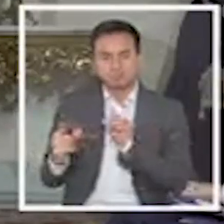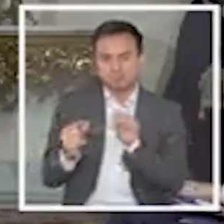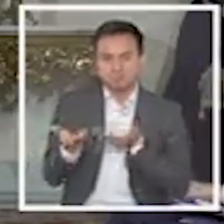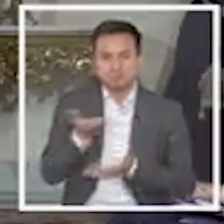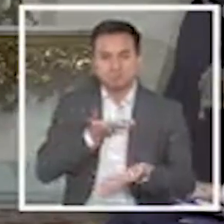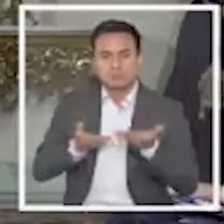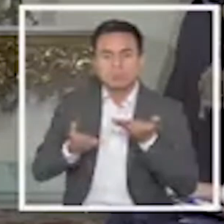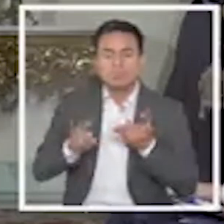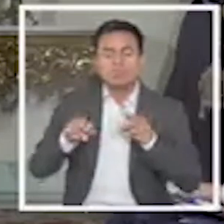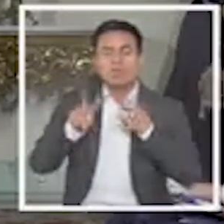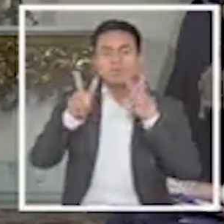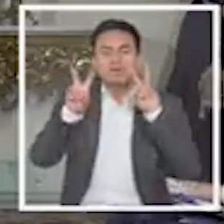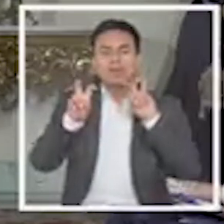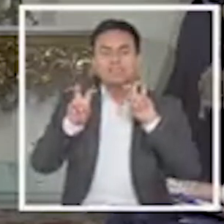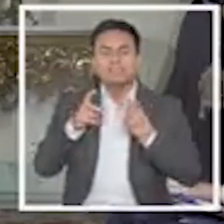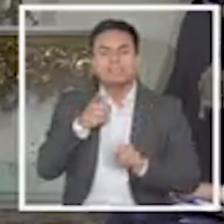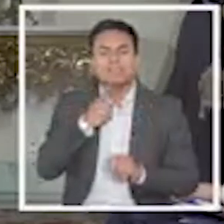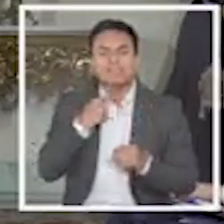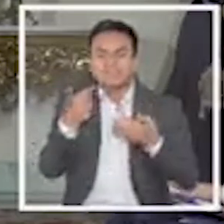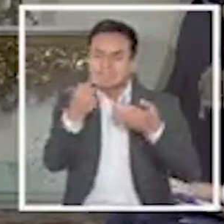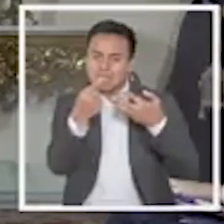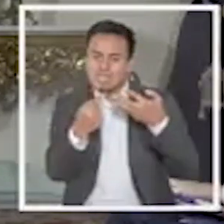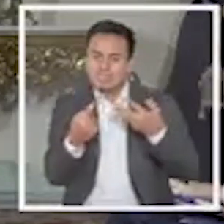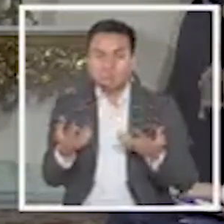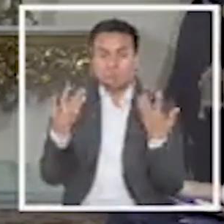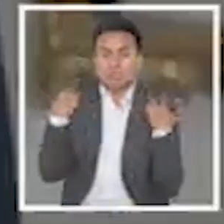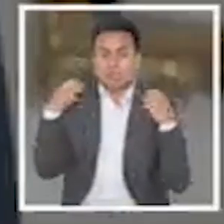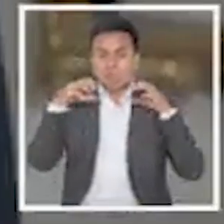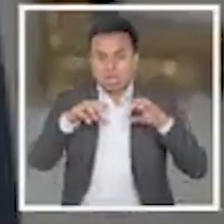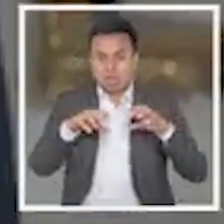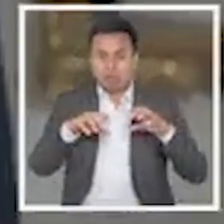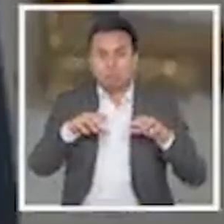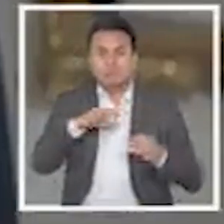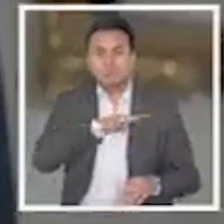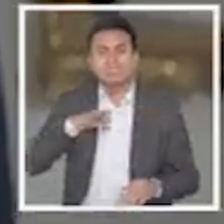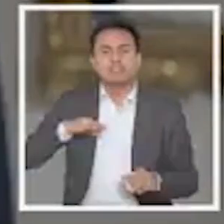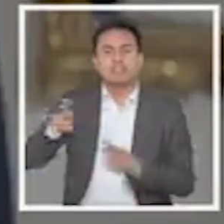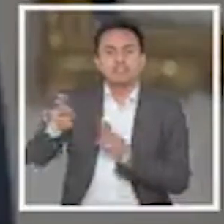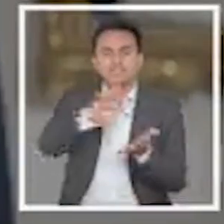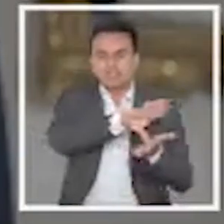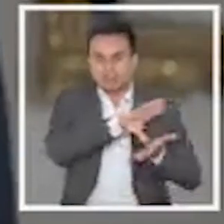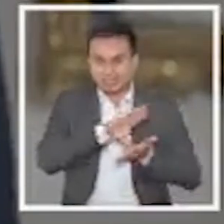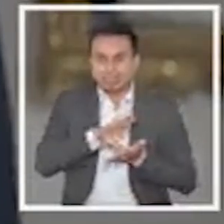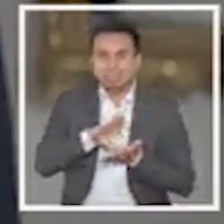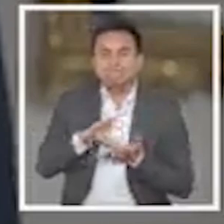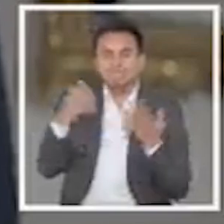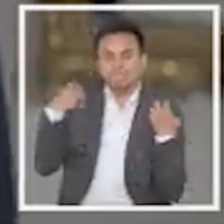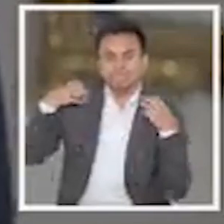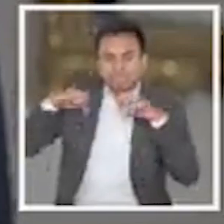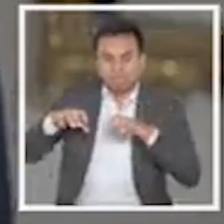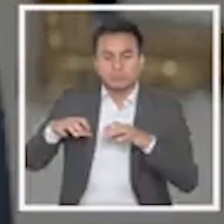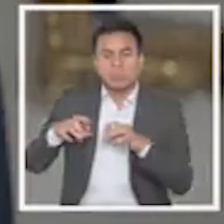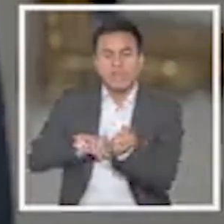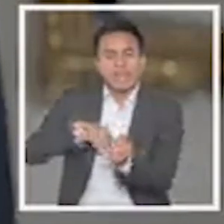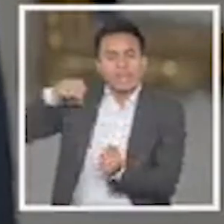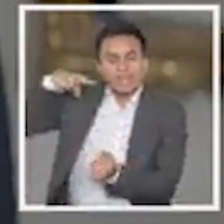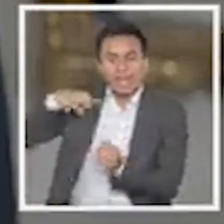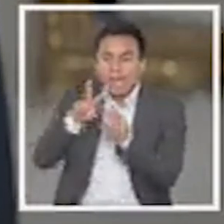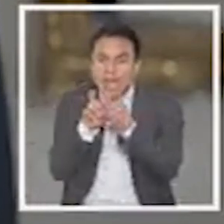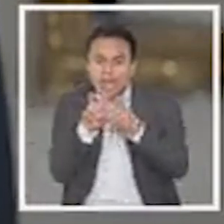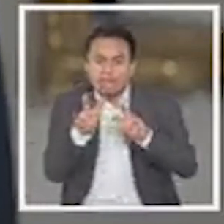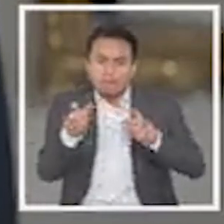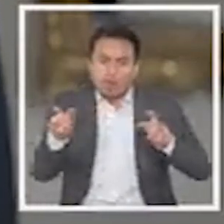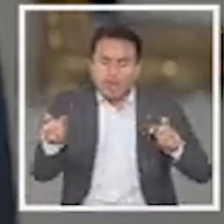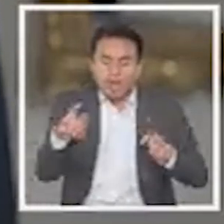de modalidades interesantes que le hemos encargado a nuestras cancillerías y respectivos encargados de energía de